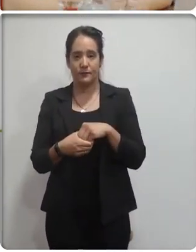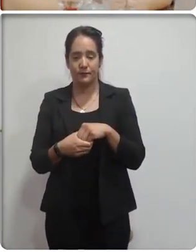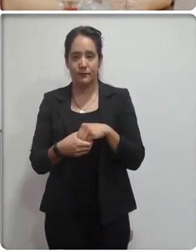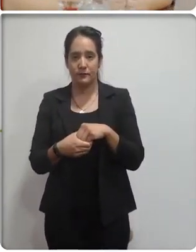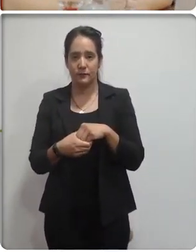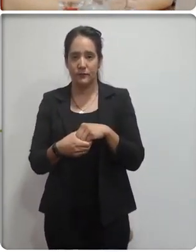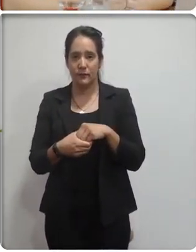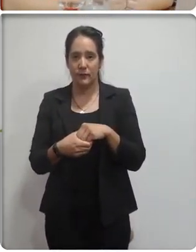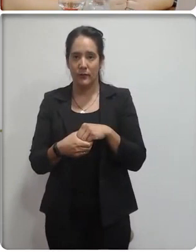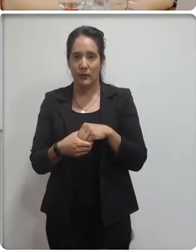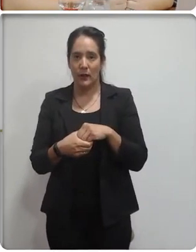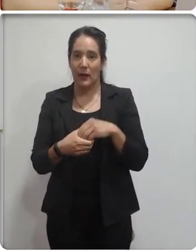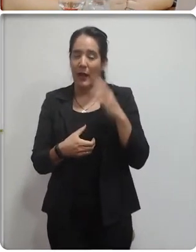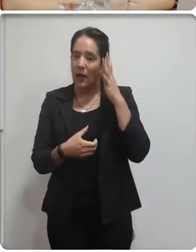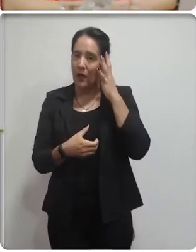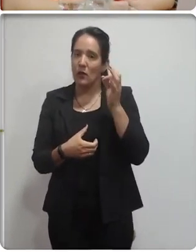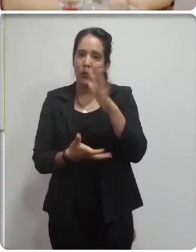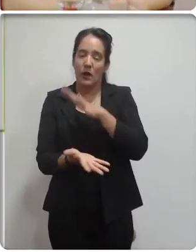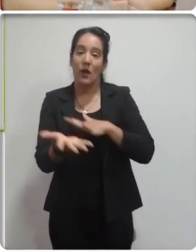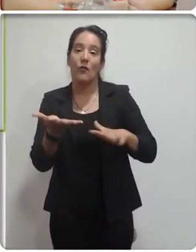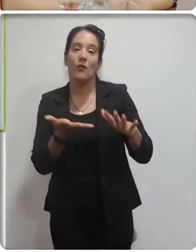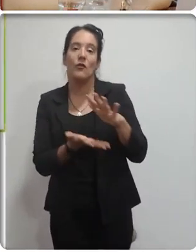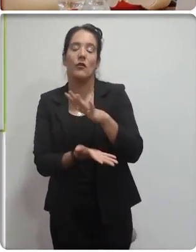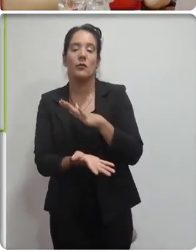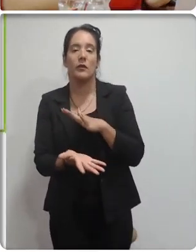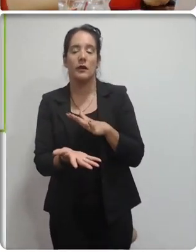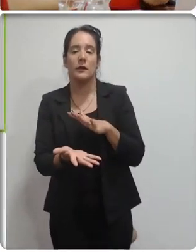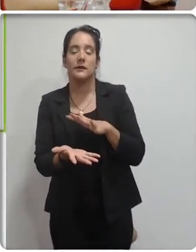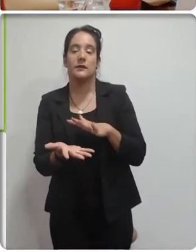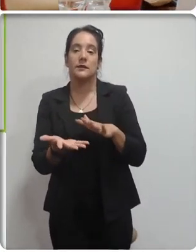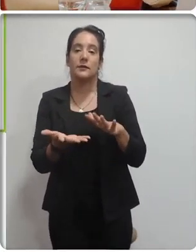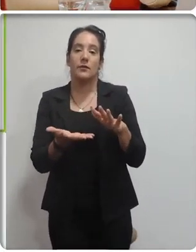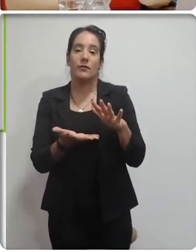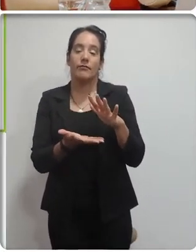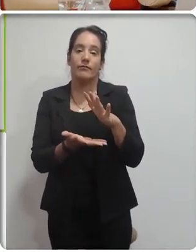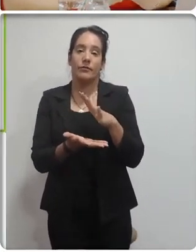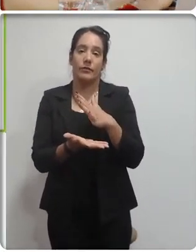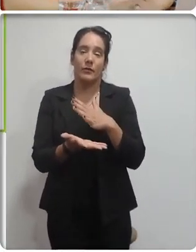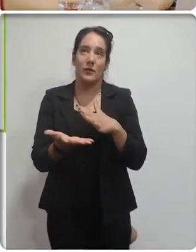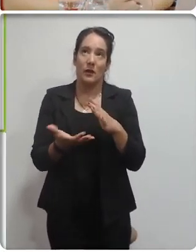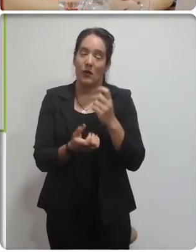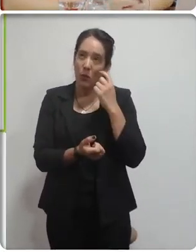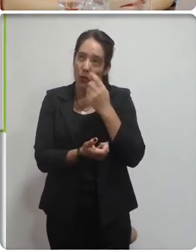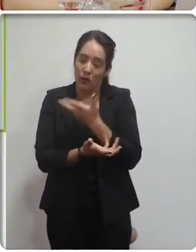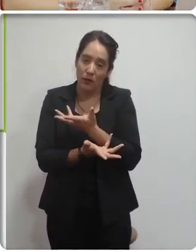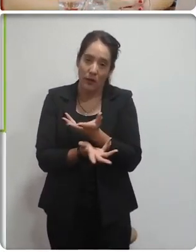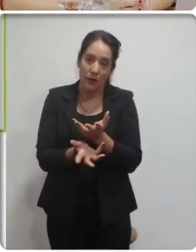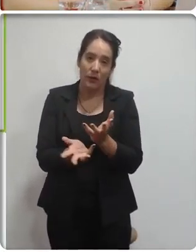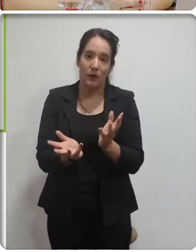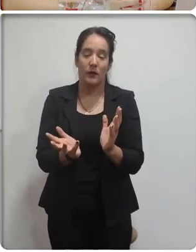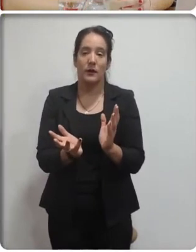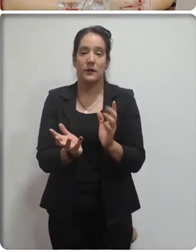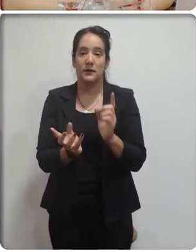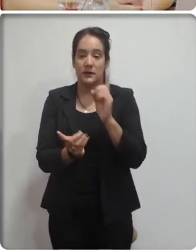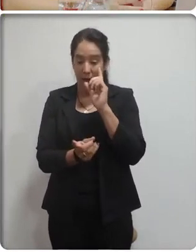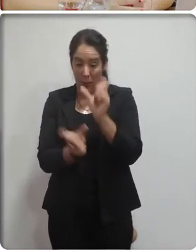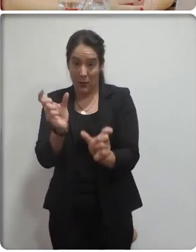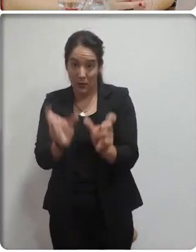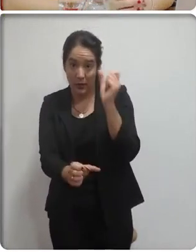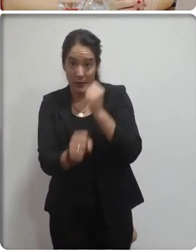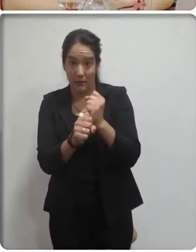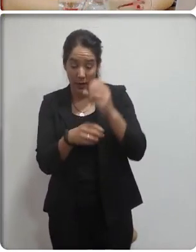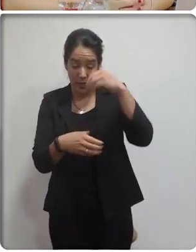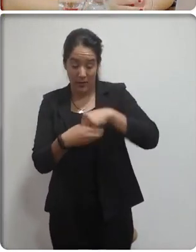que de alguna manera en diferentes momentos se visualiza que el personal de salud